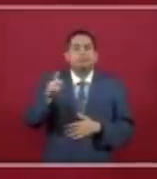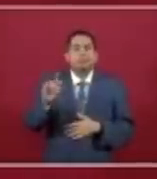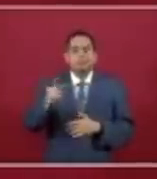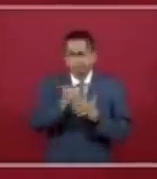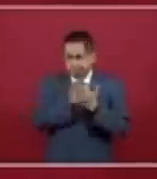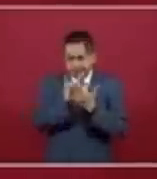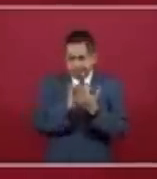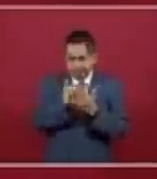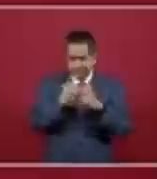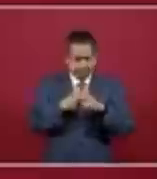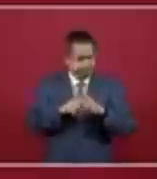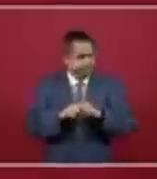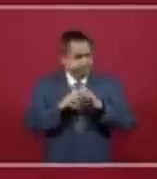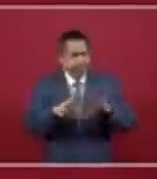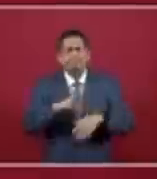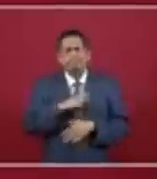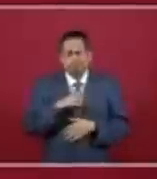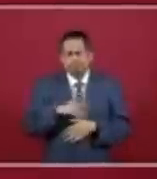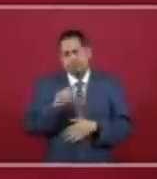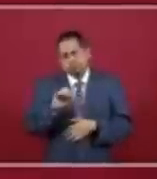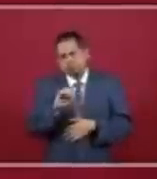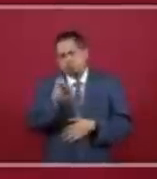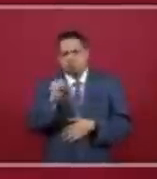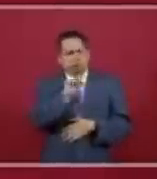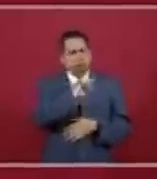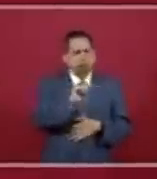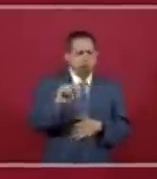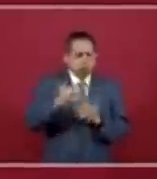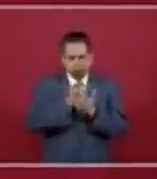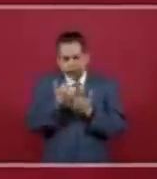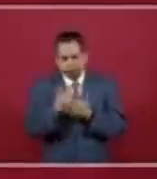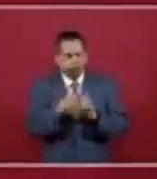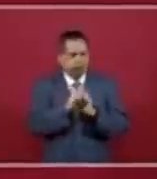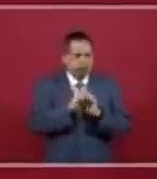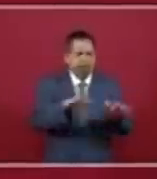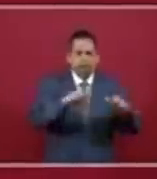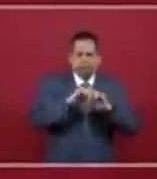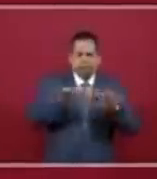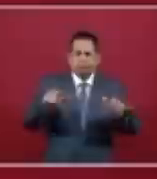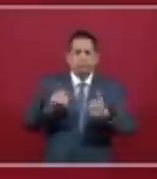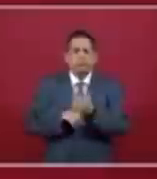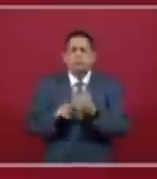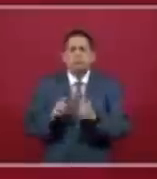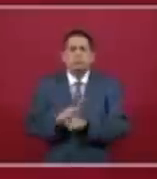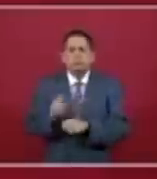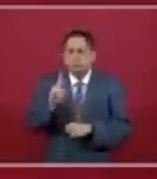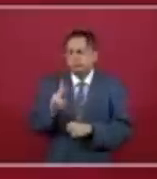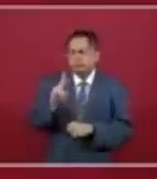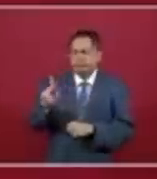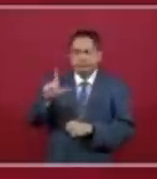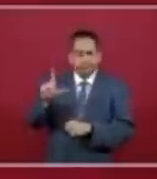otros sistemas estadísticos que llevan el comportamiento de los PPLs